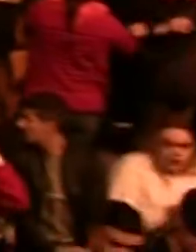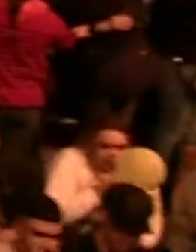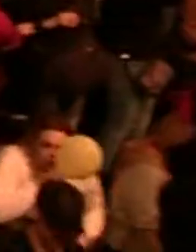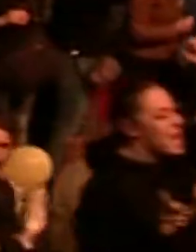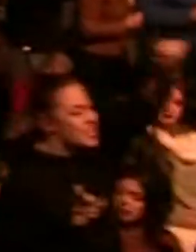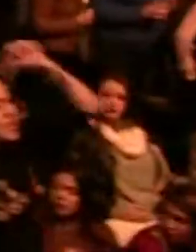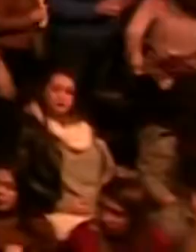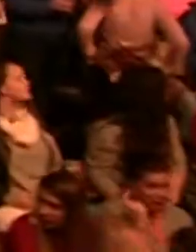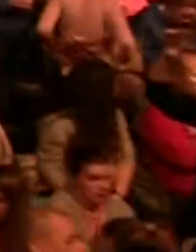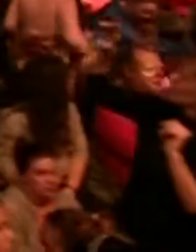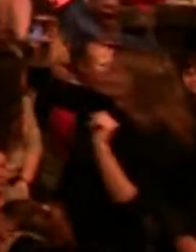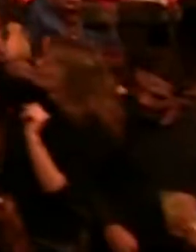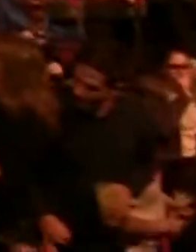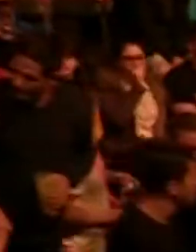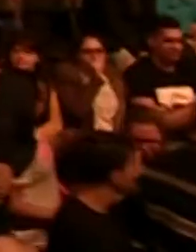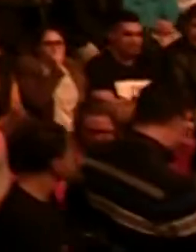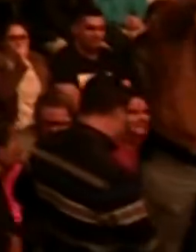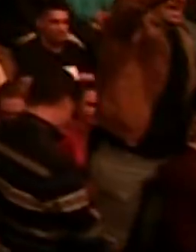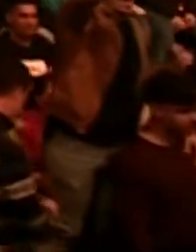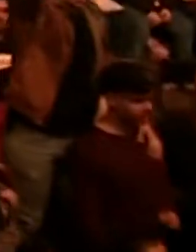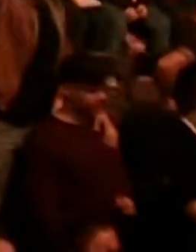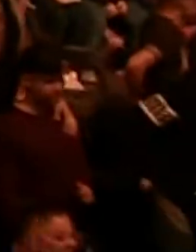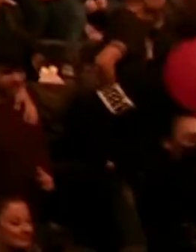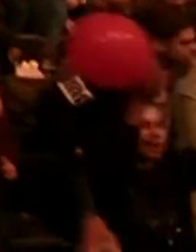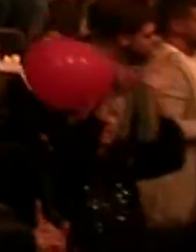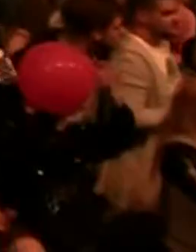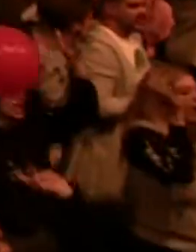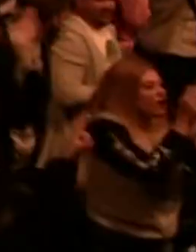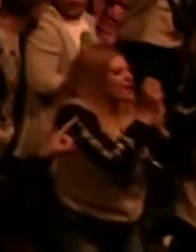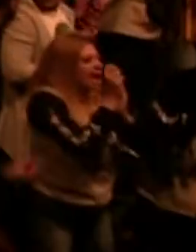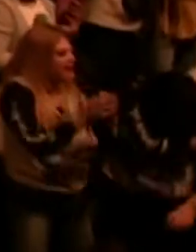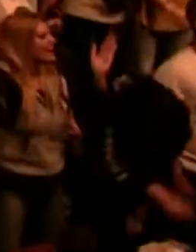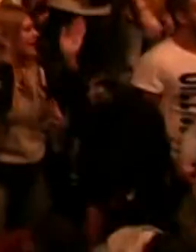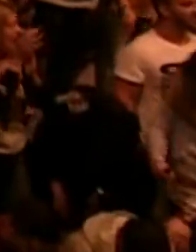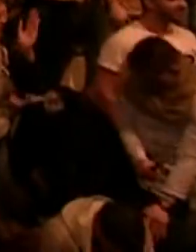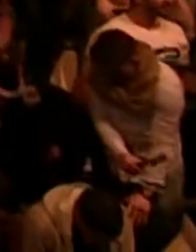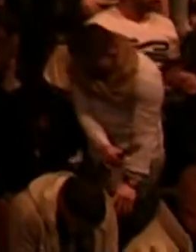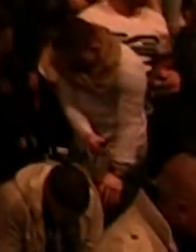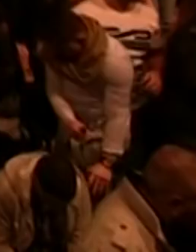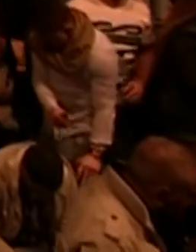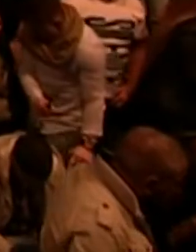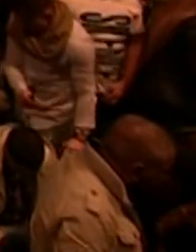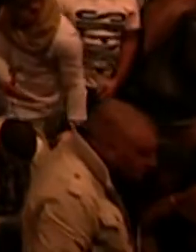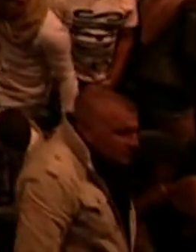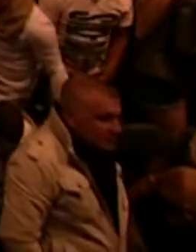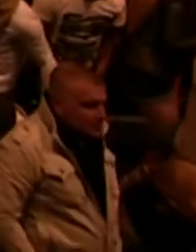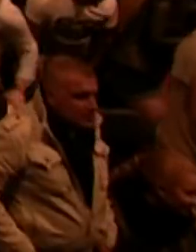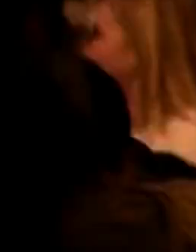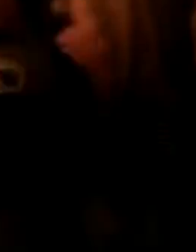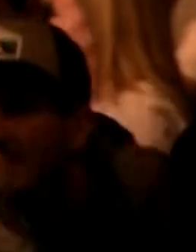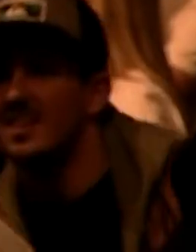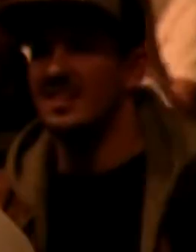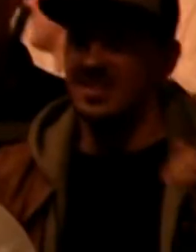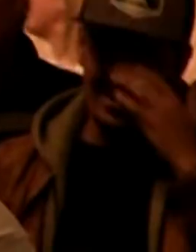incluso discriminación. Un grito de guerra que ha despertado el corazón de todos los presentes. Vamos